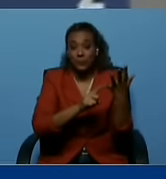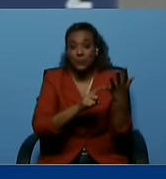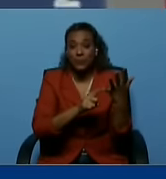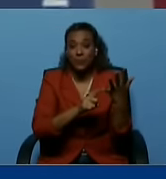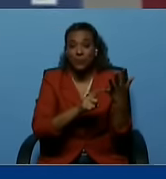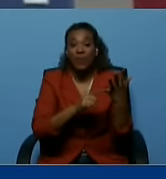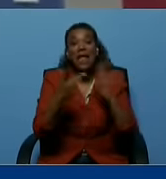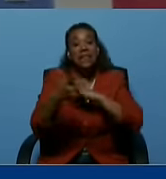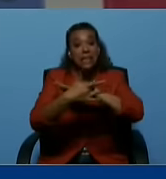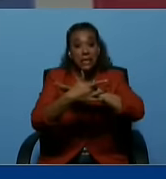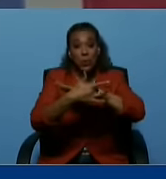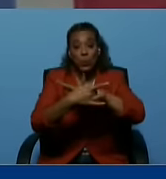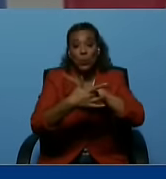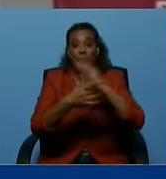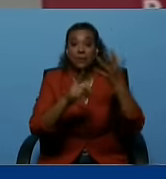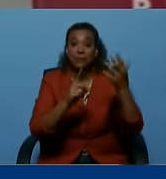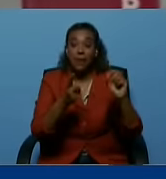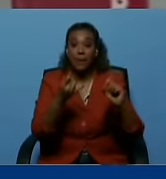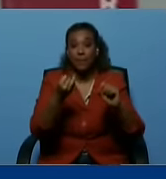tecnología.